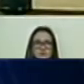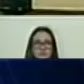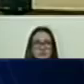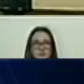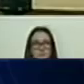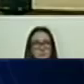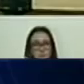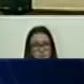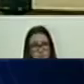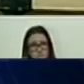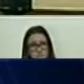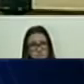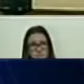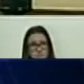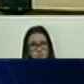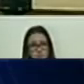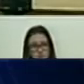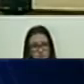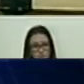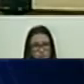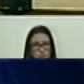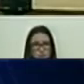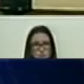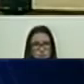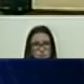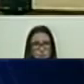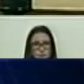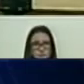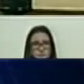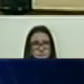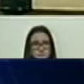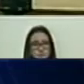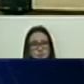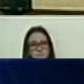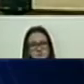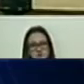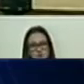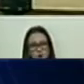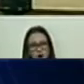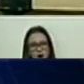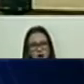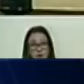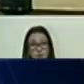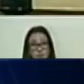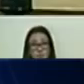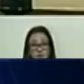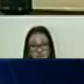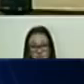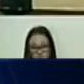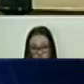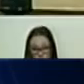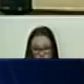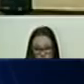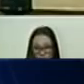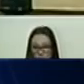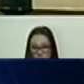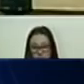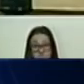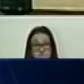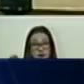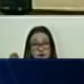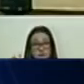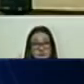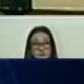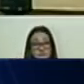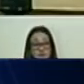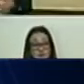Maduro, la revolución. Y descubrimos 1 millón de cajas nos estaban robando y estaban bachaqueando los productos en varias ciudades